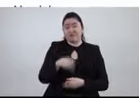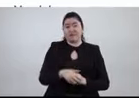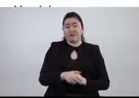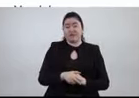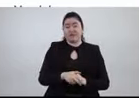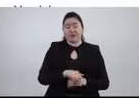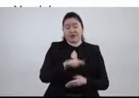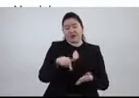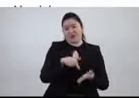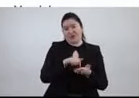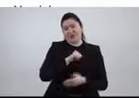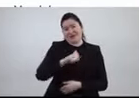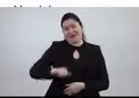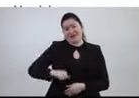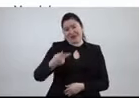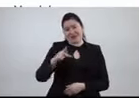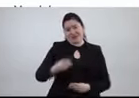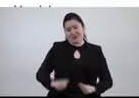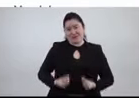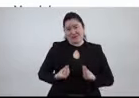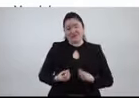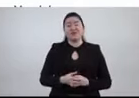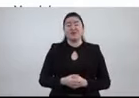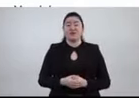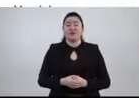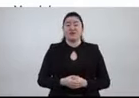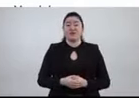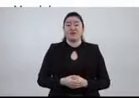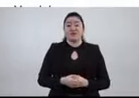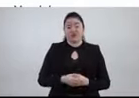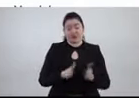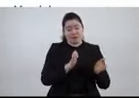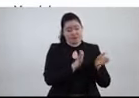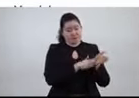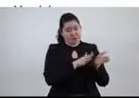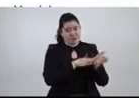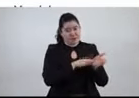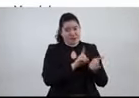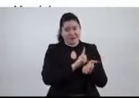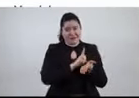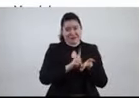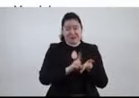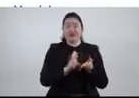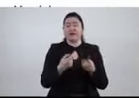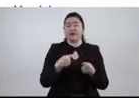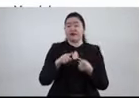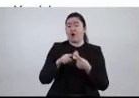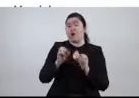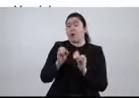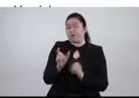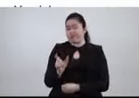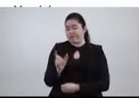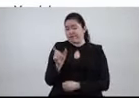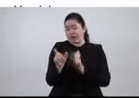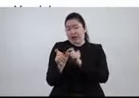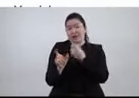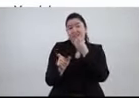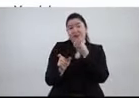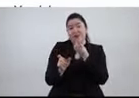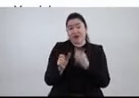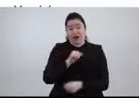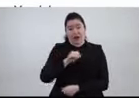en la alcaldía donde tiene su residencia. Hay que llevar comprobante de domicilio o identificación que muestre la alcaldía